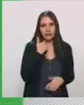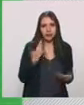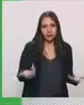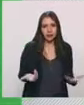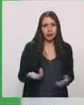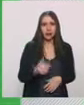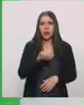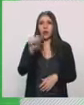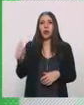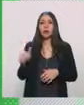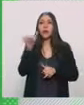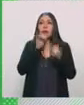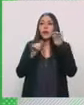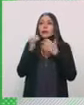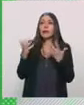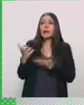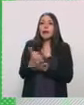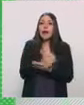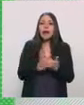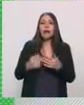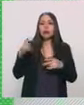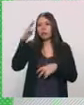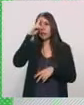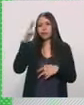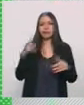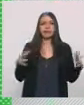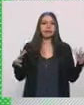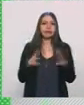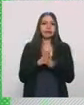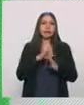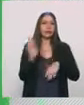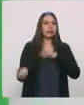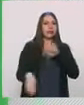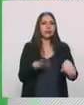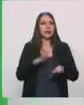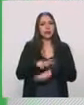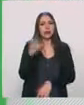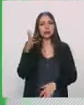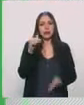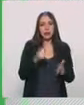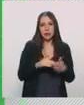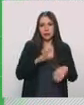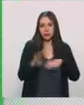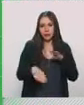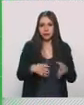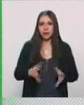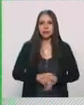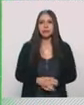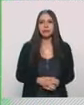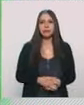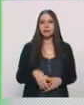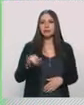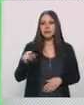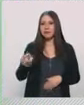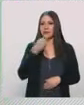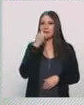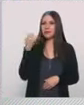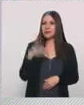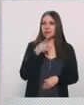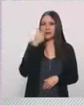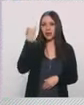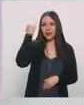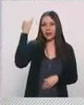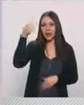¿no? Juegos, emociones, ¿no? Pues como vemos, lo de los pecados capitales está muy padre, no se me había ocurrido exactamente.